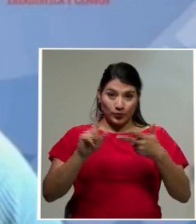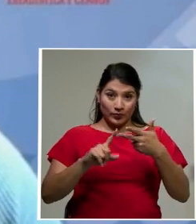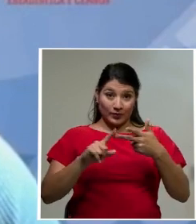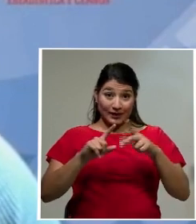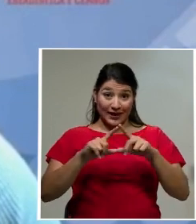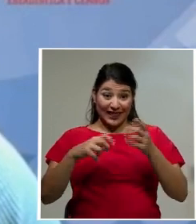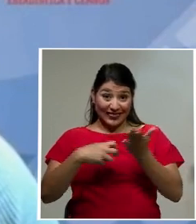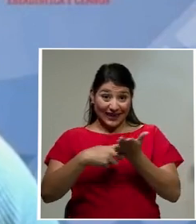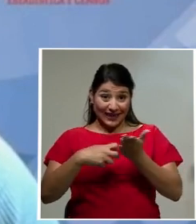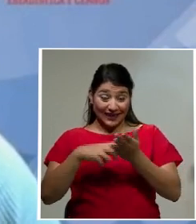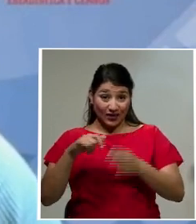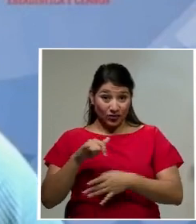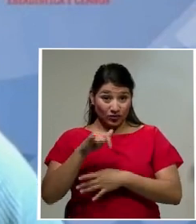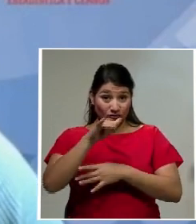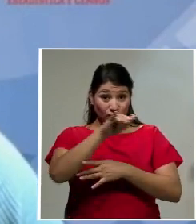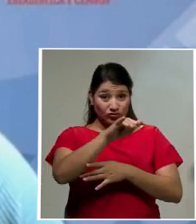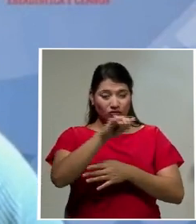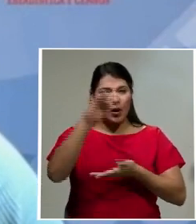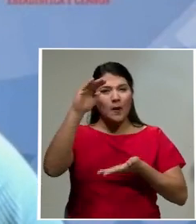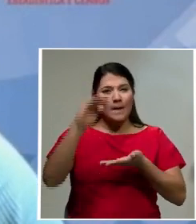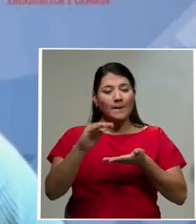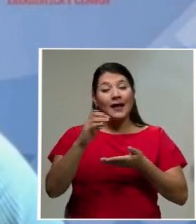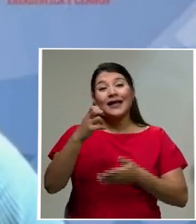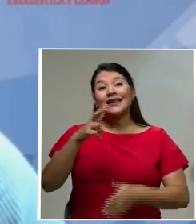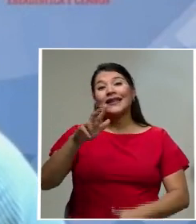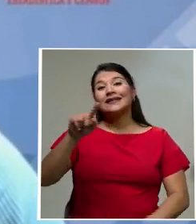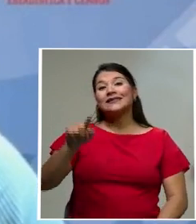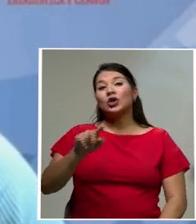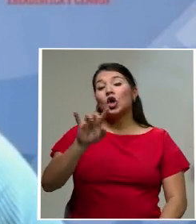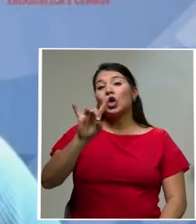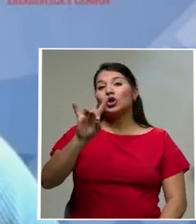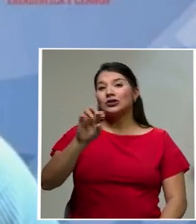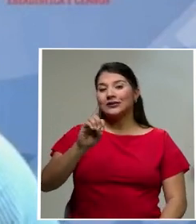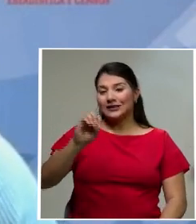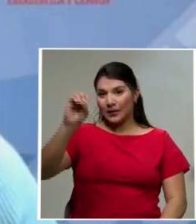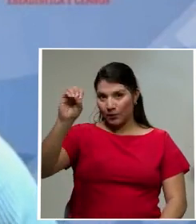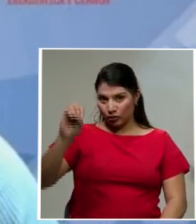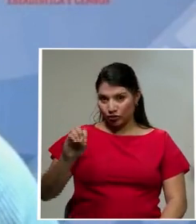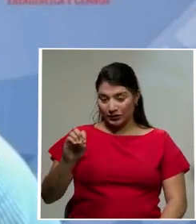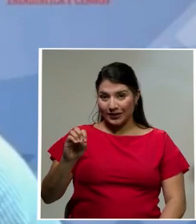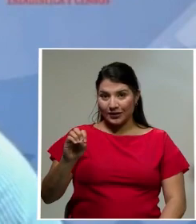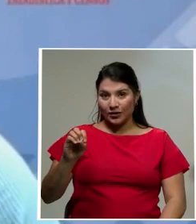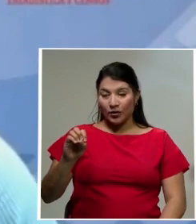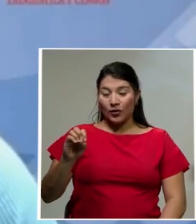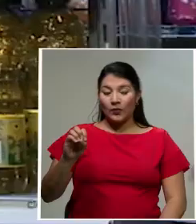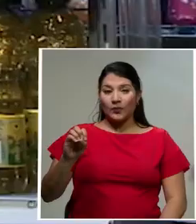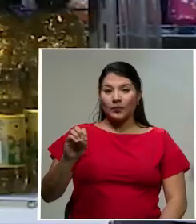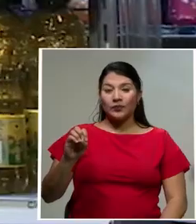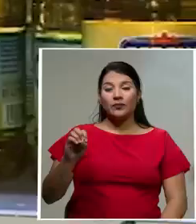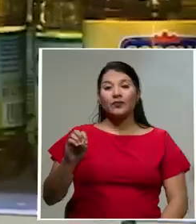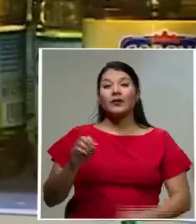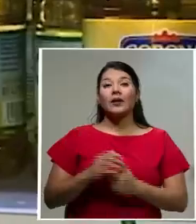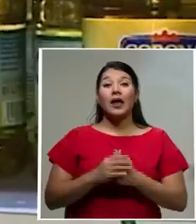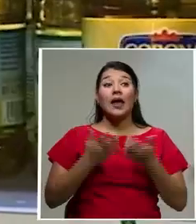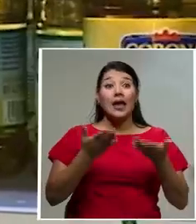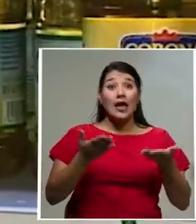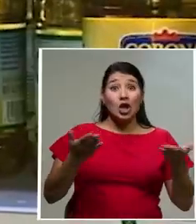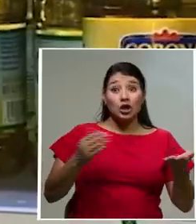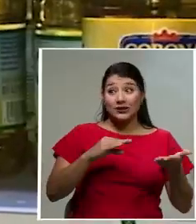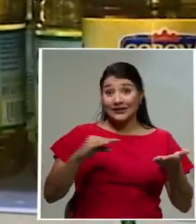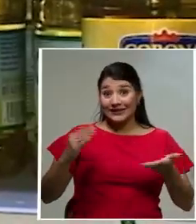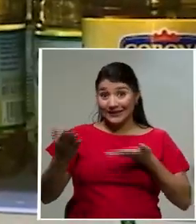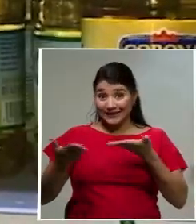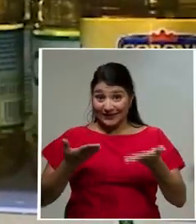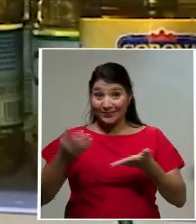aéreo con una disminución de 13,80% en las tarifas. Entre los bienes y servicios que